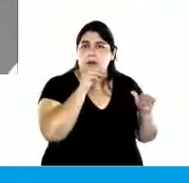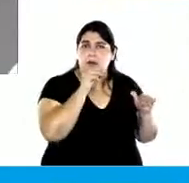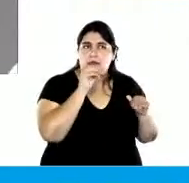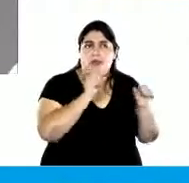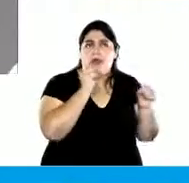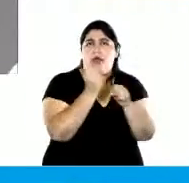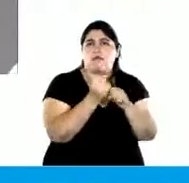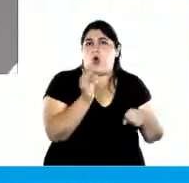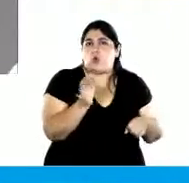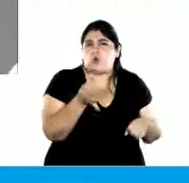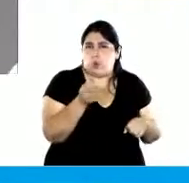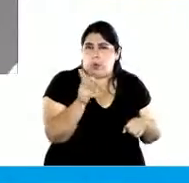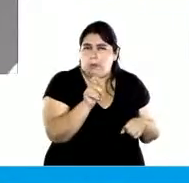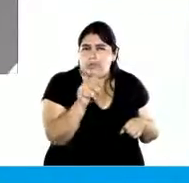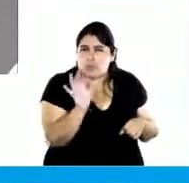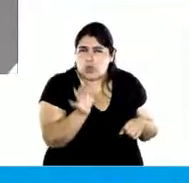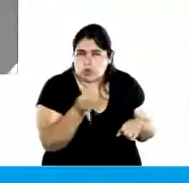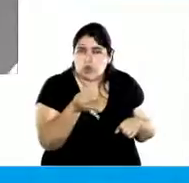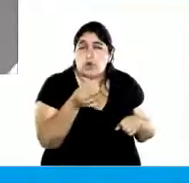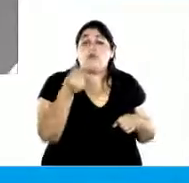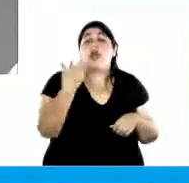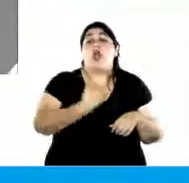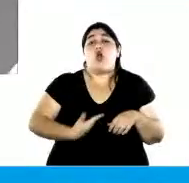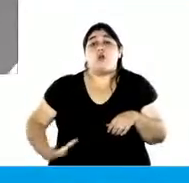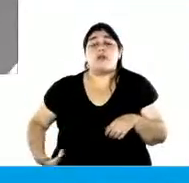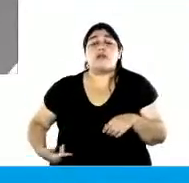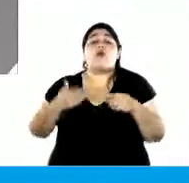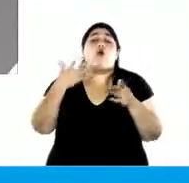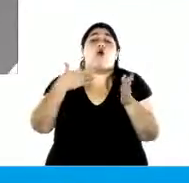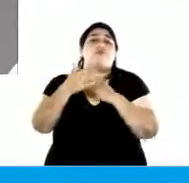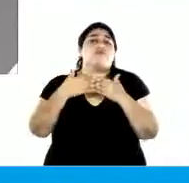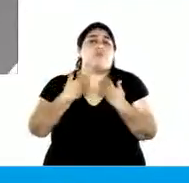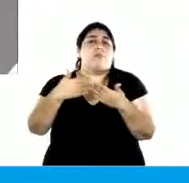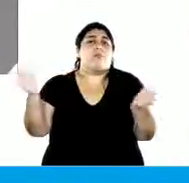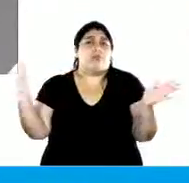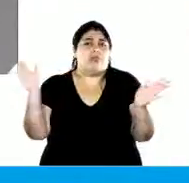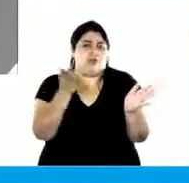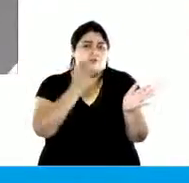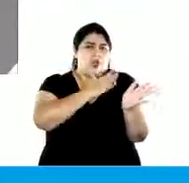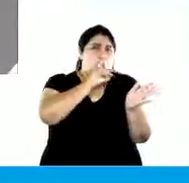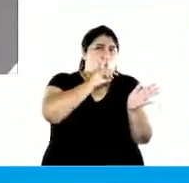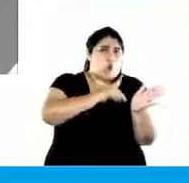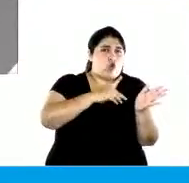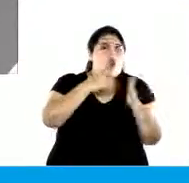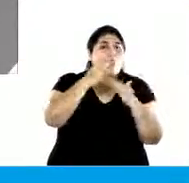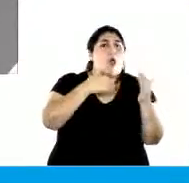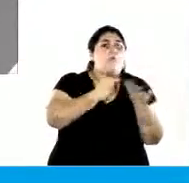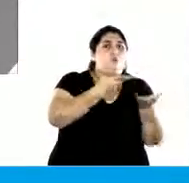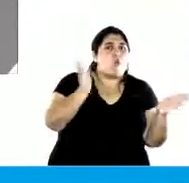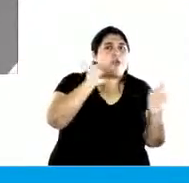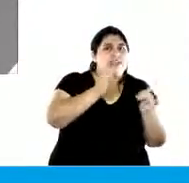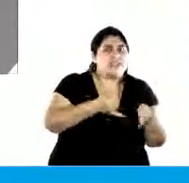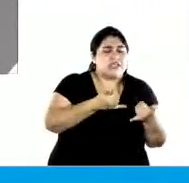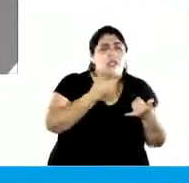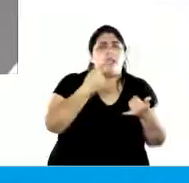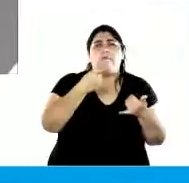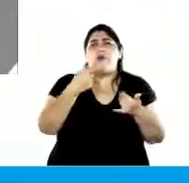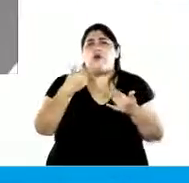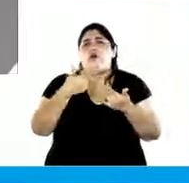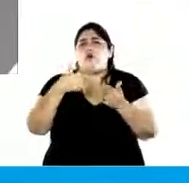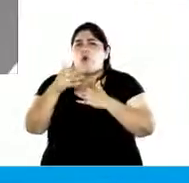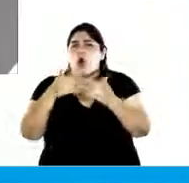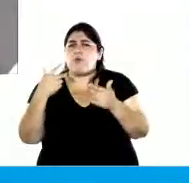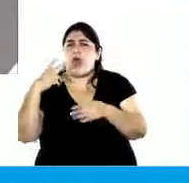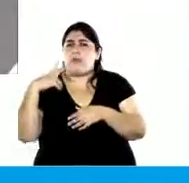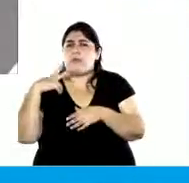octubre del año pasado, la construcción privada. El gobernador habilitó la obra pública en julio, pero no habilitó la obra pública de la obra privada hasta prácticamente octubre, algo que no